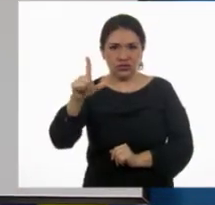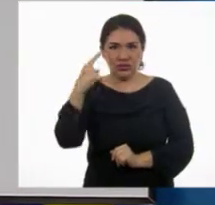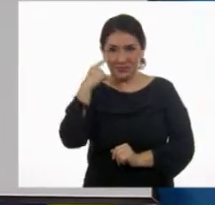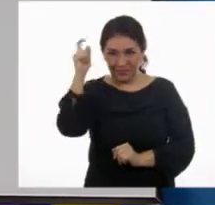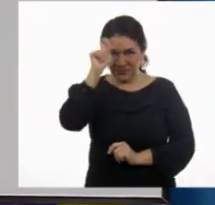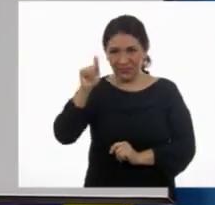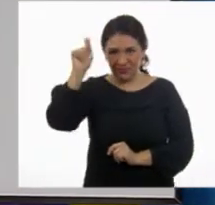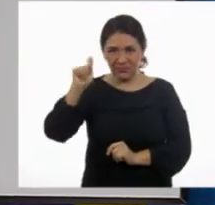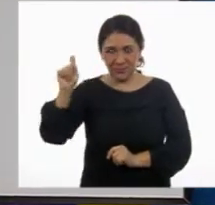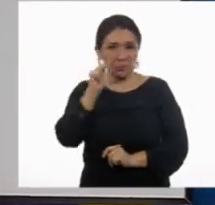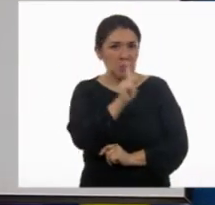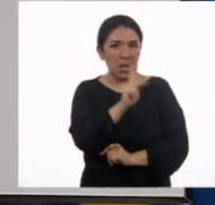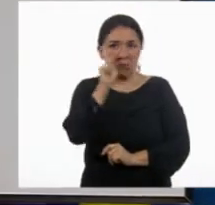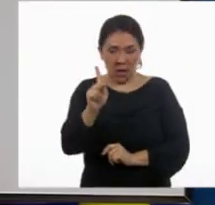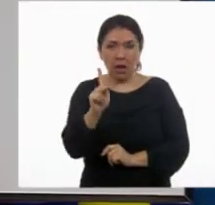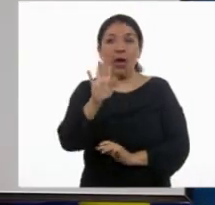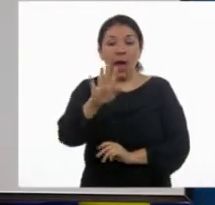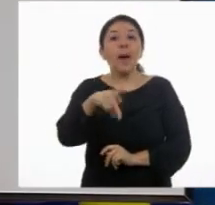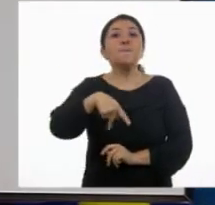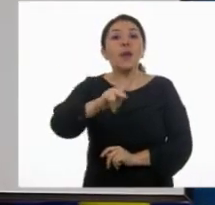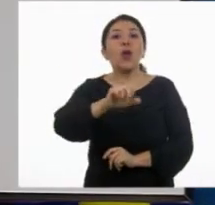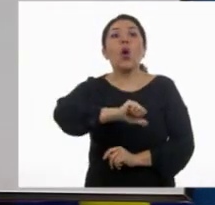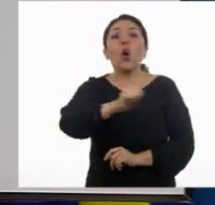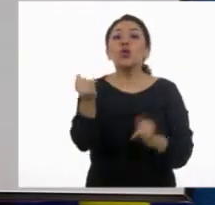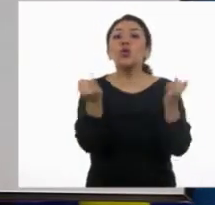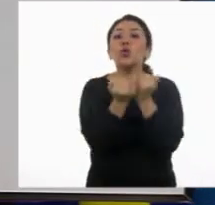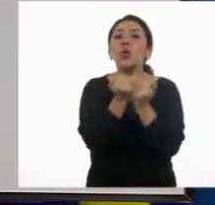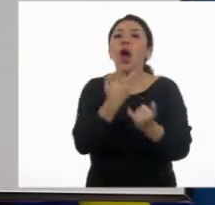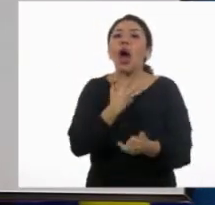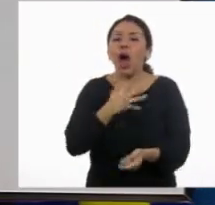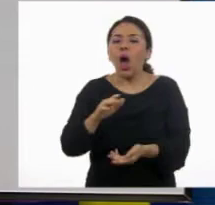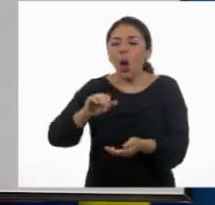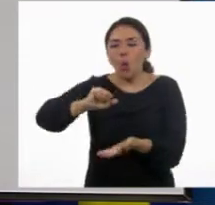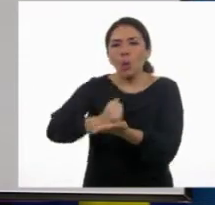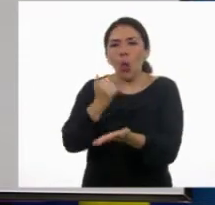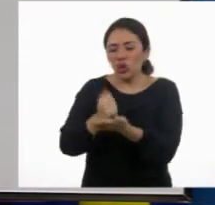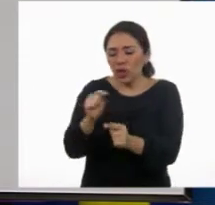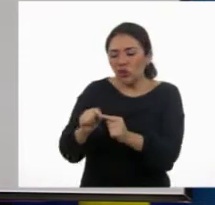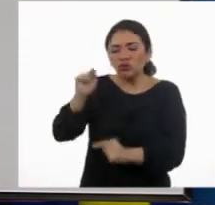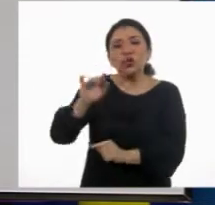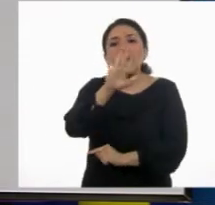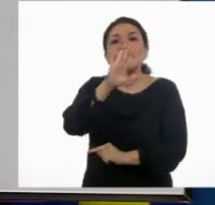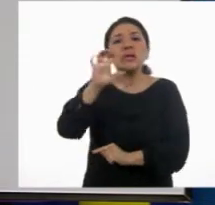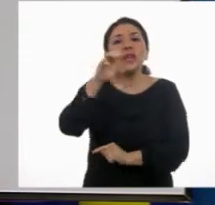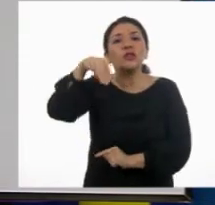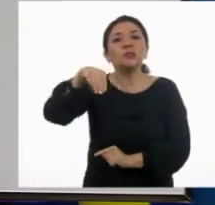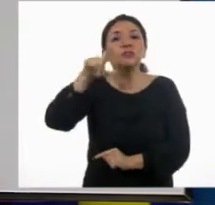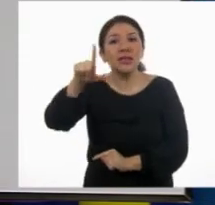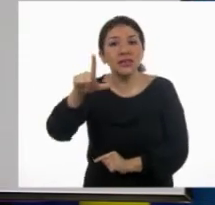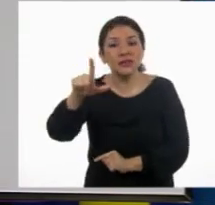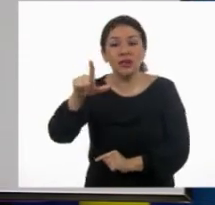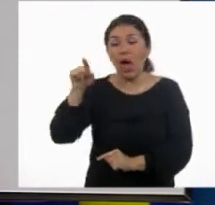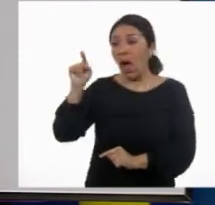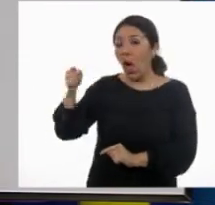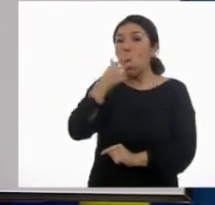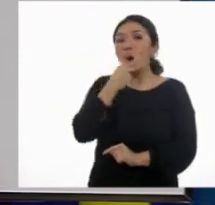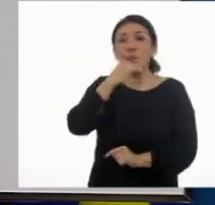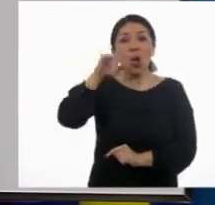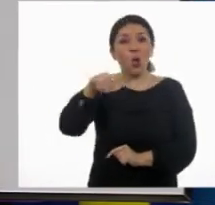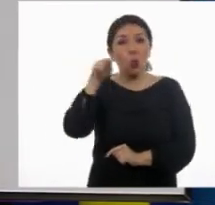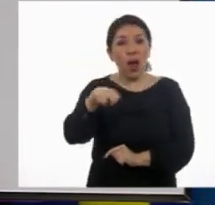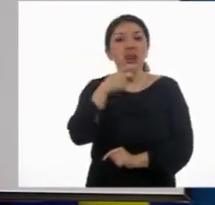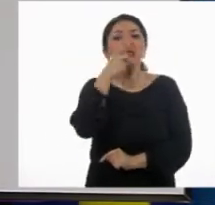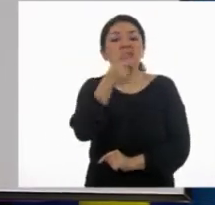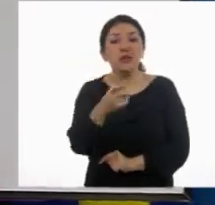mililitros. Pero también tenemos una botella de 500 mililitros. Sí. Y lo que Juan Carlos nos dijo es que